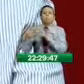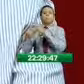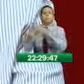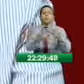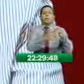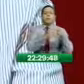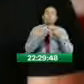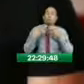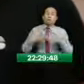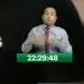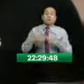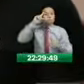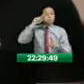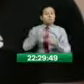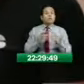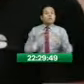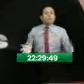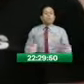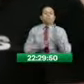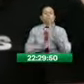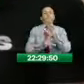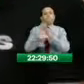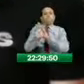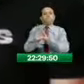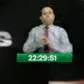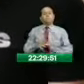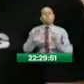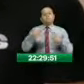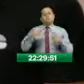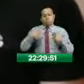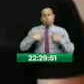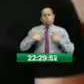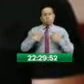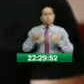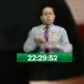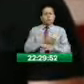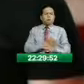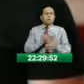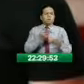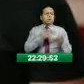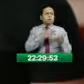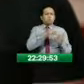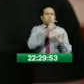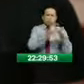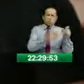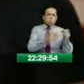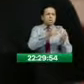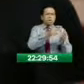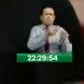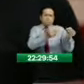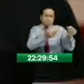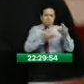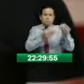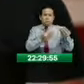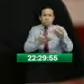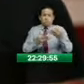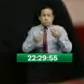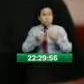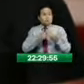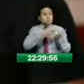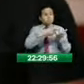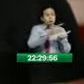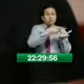salir adelante. Lo primero que hicimos fue ponernos al día con proveedores. Terminamos de cancelar a los